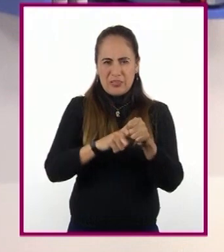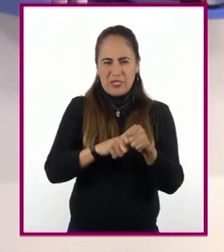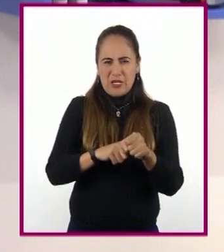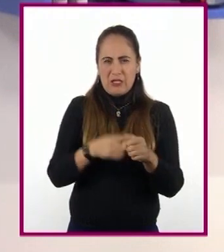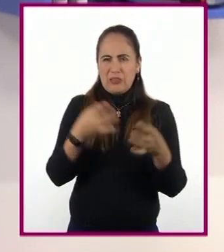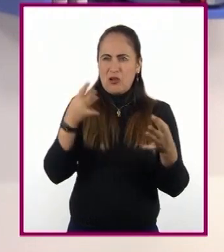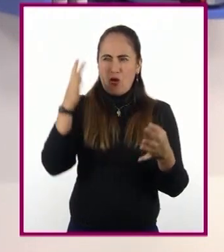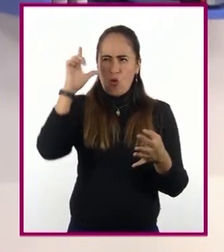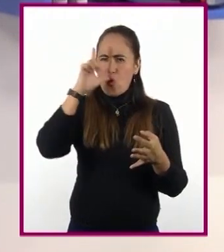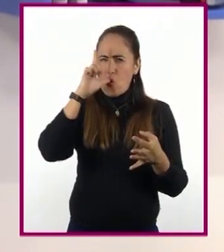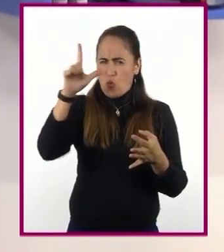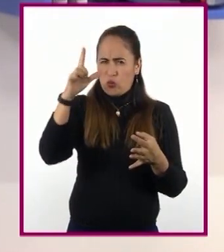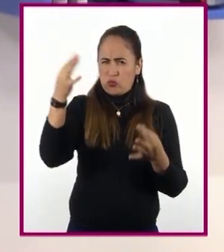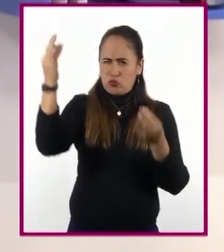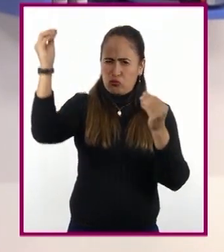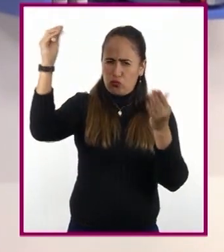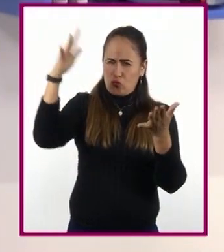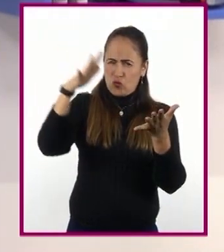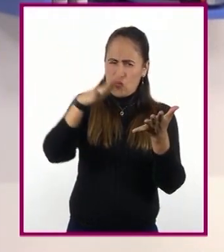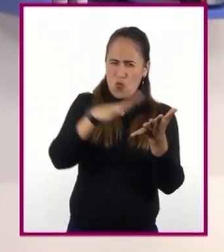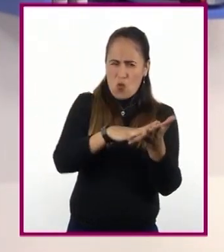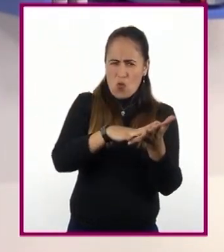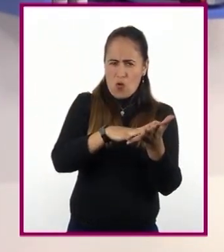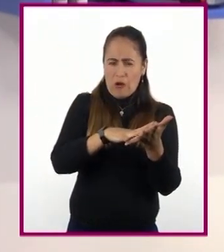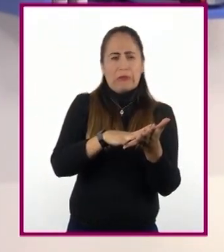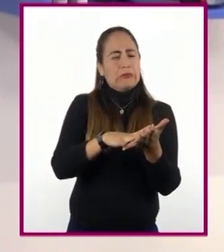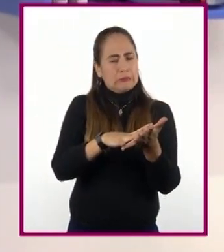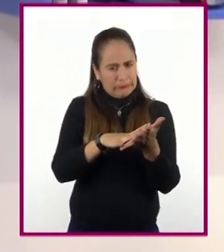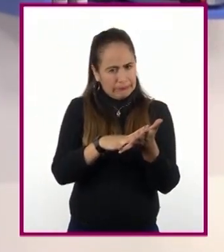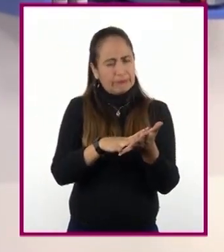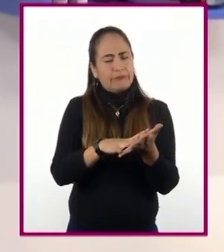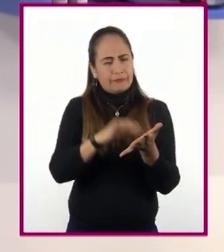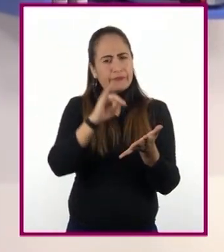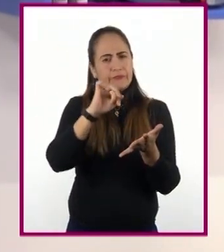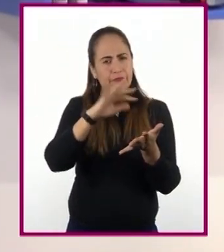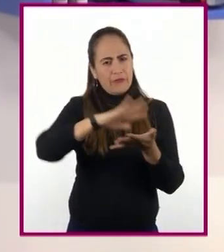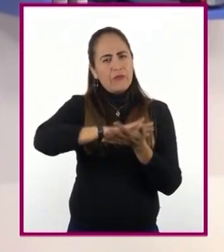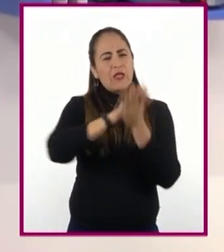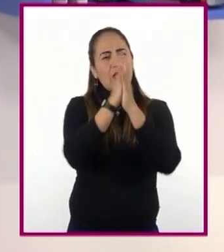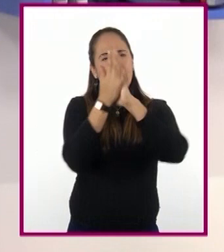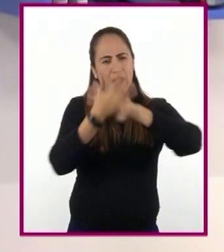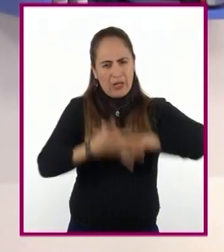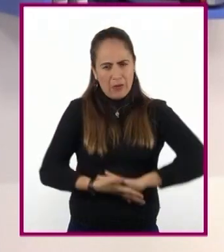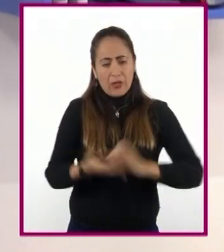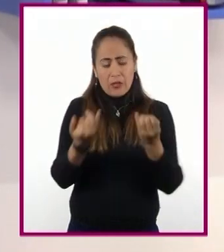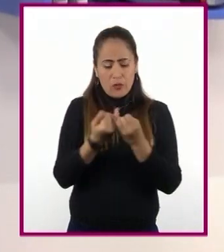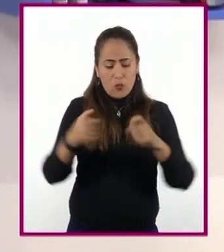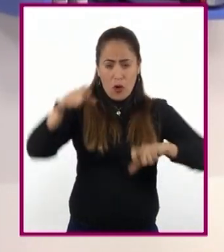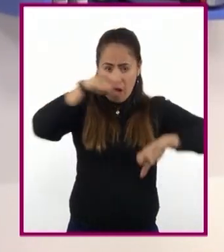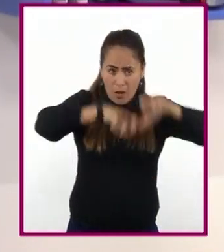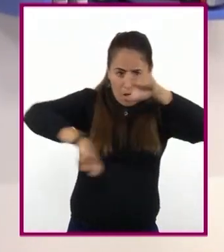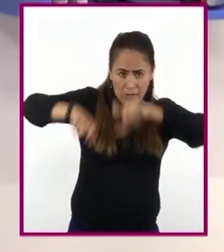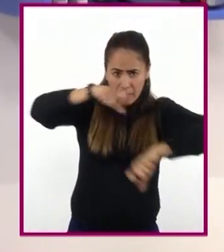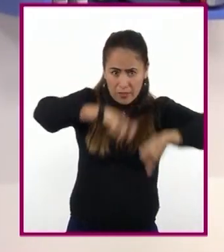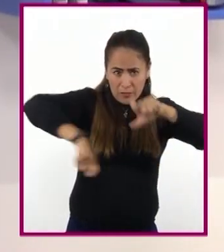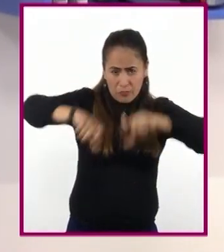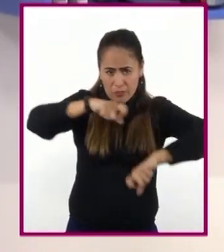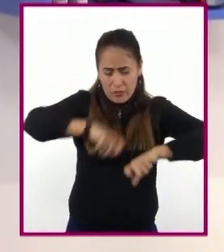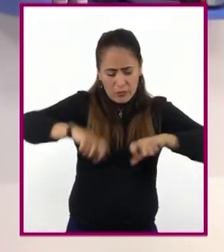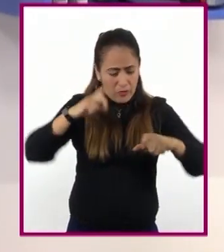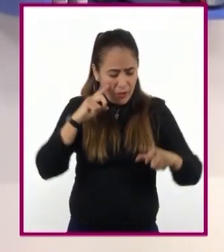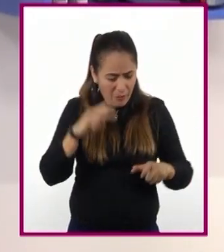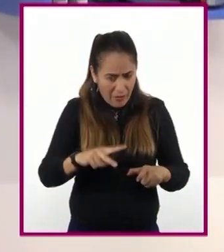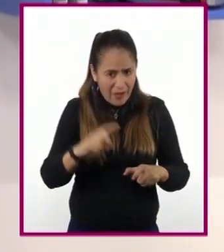fotosensible, es decir, que reacciona cuando tiene contacto con la luz y con ayuda de químicos logramos obtener